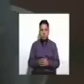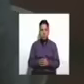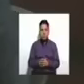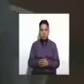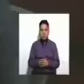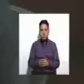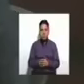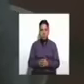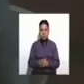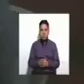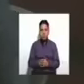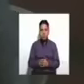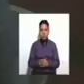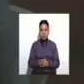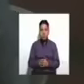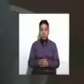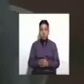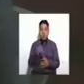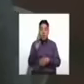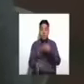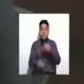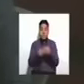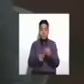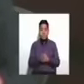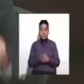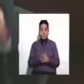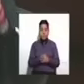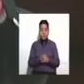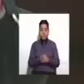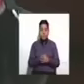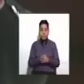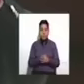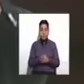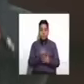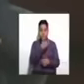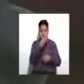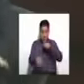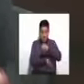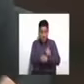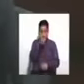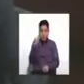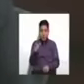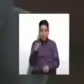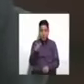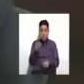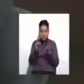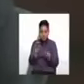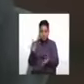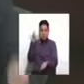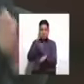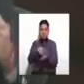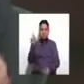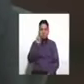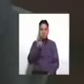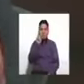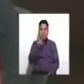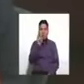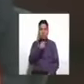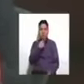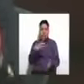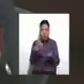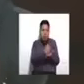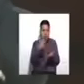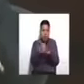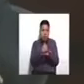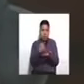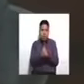ese sector. Y debo decir que además el ministro ha mentido acá, porque dijo que las